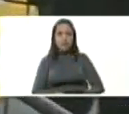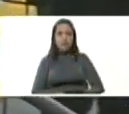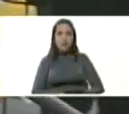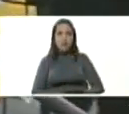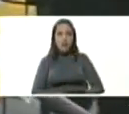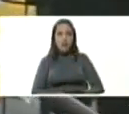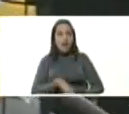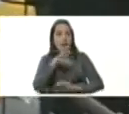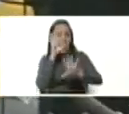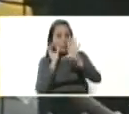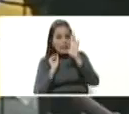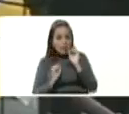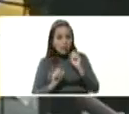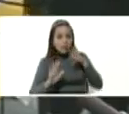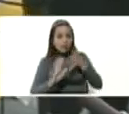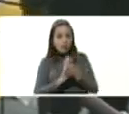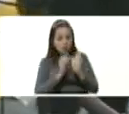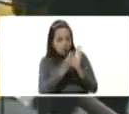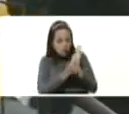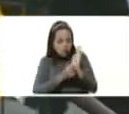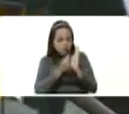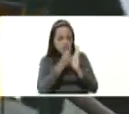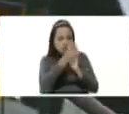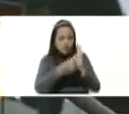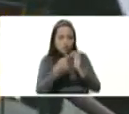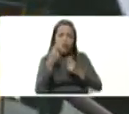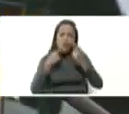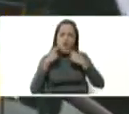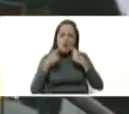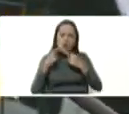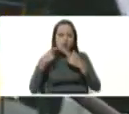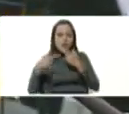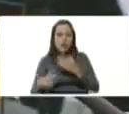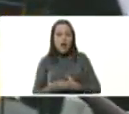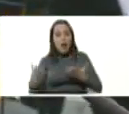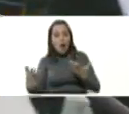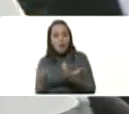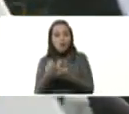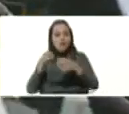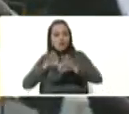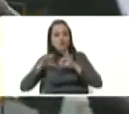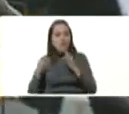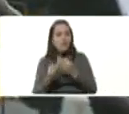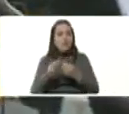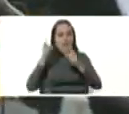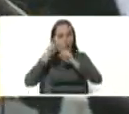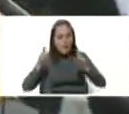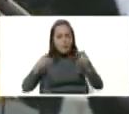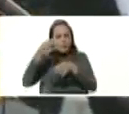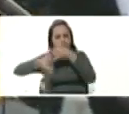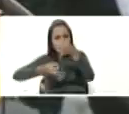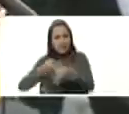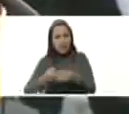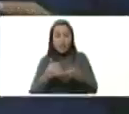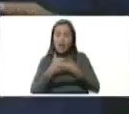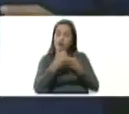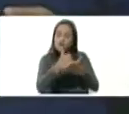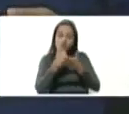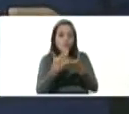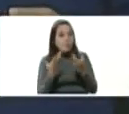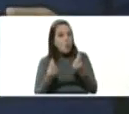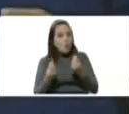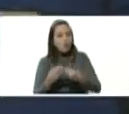este material como un material cotidiano, compartido con la pareja, con la familia, se va ayudando muchísimo. Correcto.